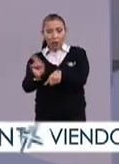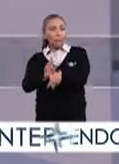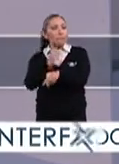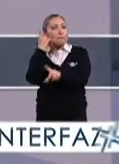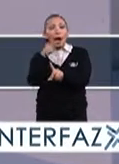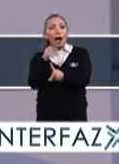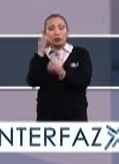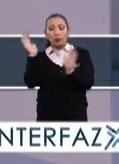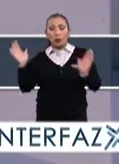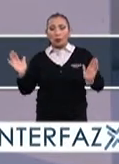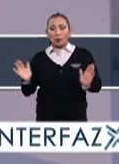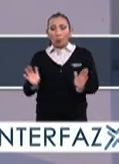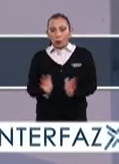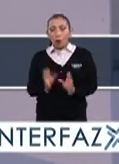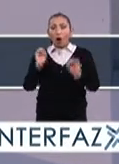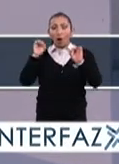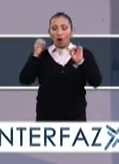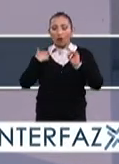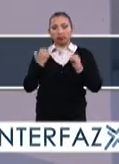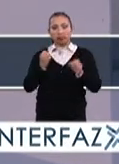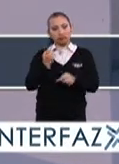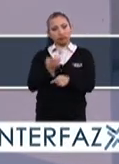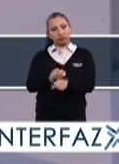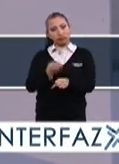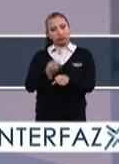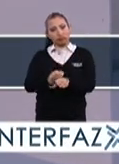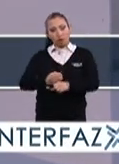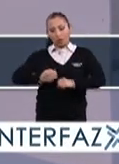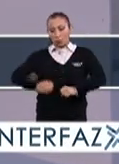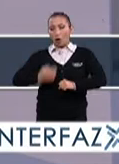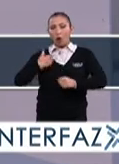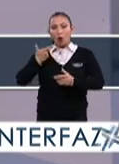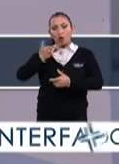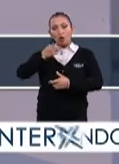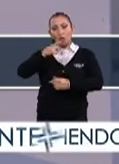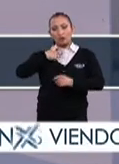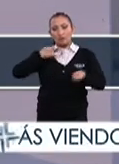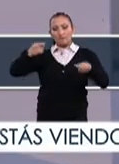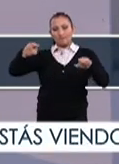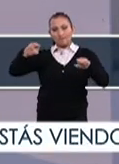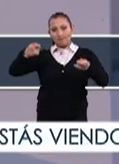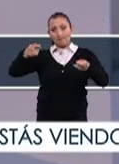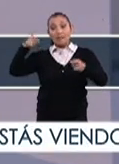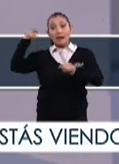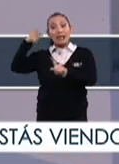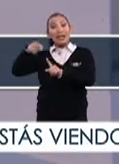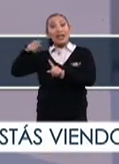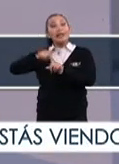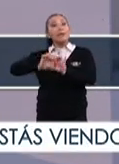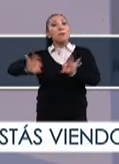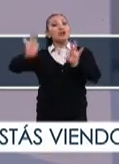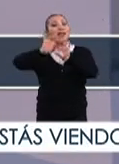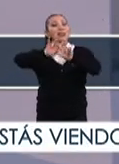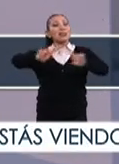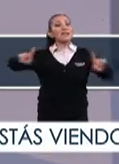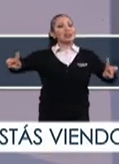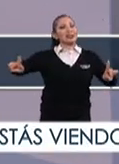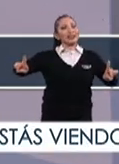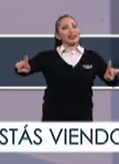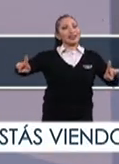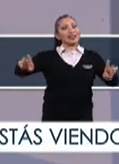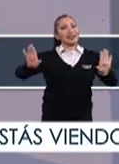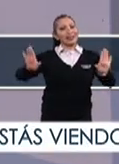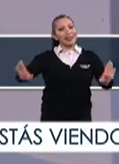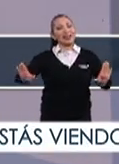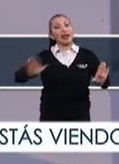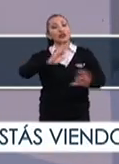porque quiero bajar de peso o estar en forma o mantener bien mis niveles de glucosa. Entonces, sí es bien importante la diferencia